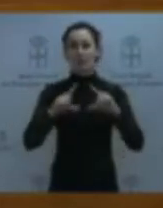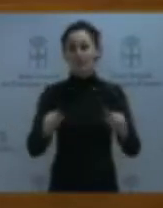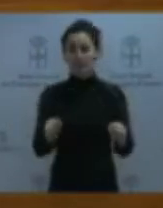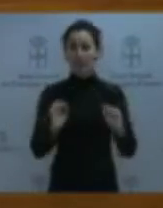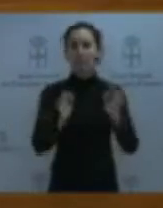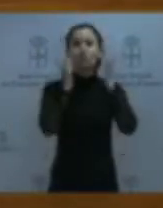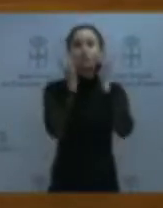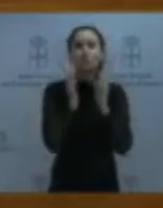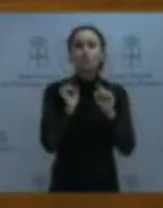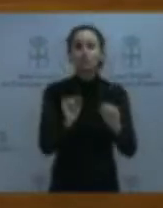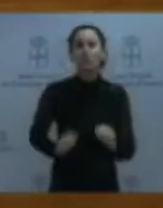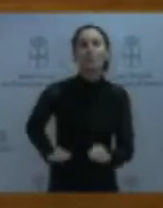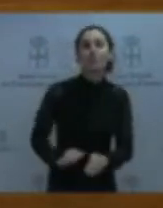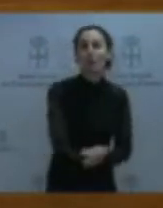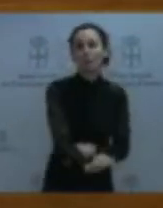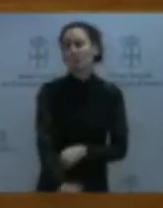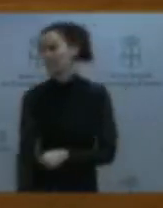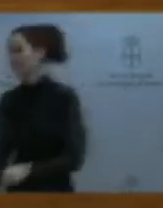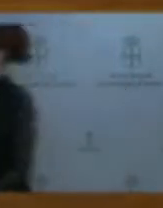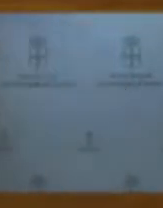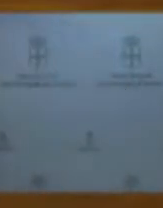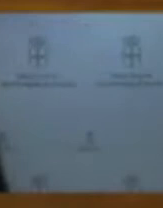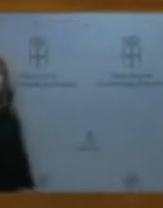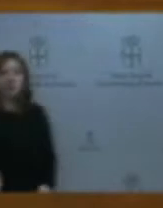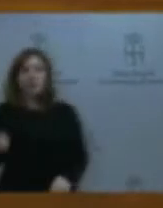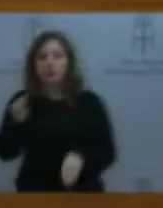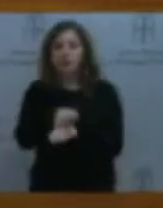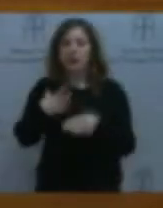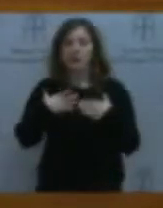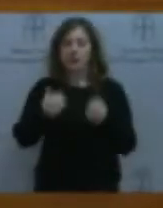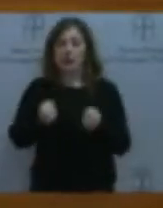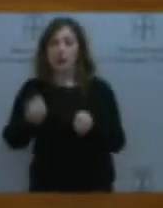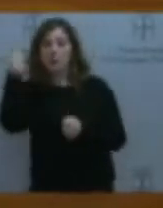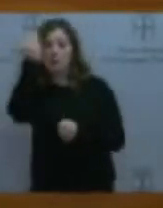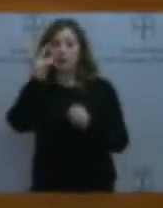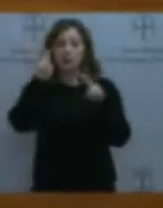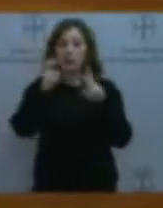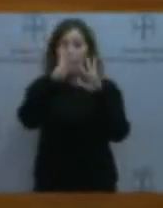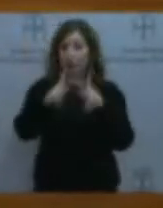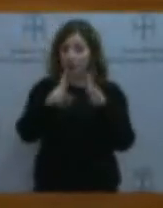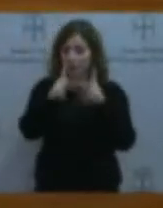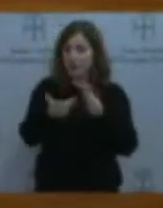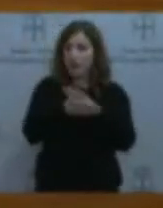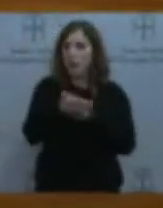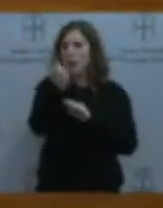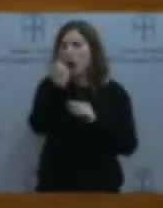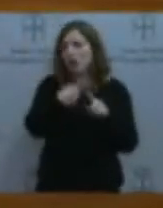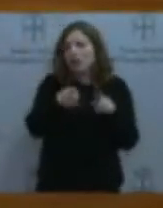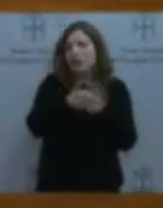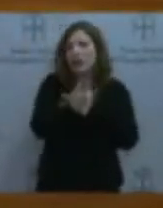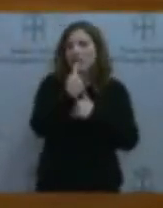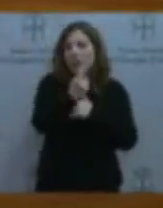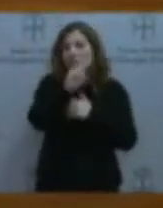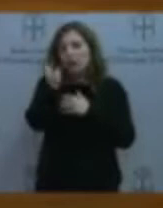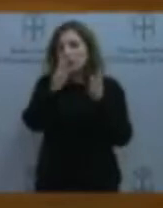asturiano, los que vamos a dedicar a la sanidad. Yo quiero que esto de las cifras, claro, una cosa es la literatura y luego la aritmética, pero como usted es